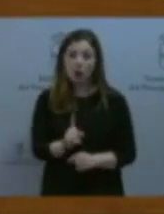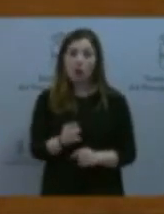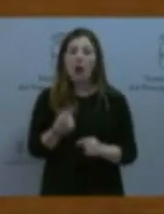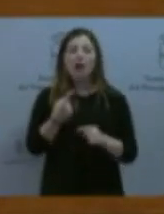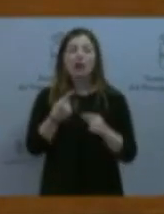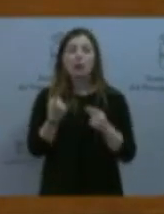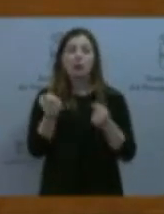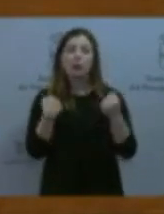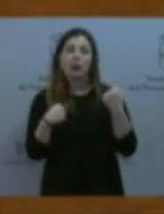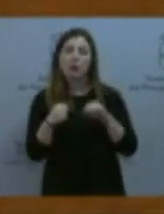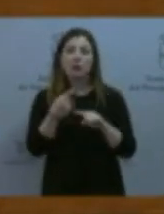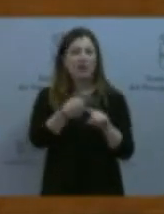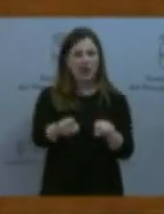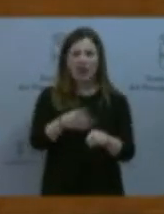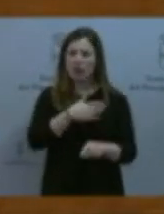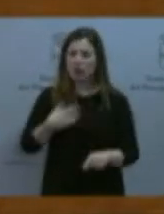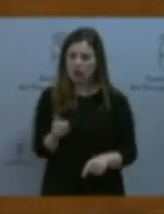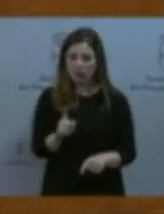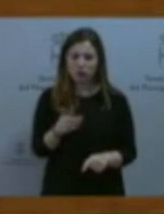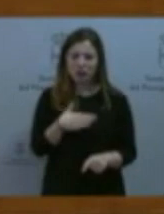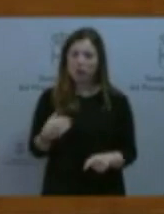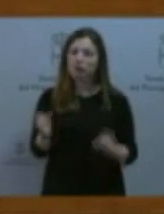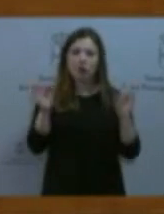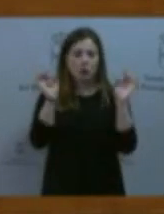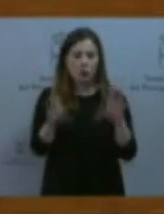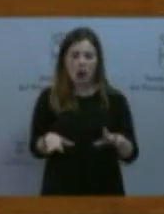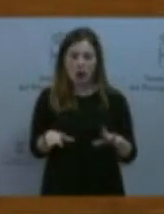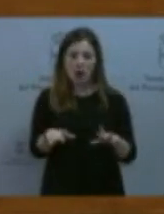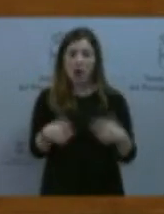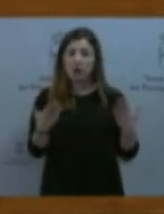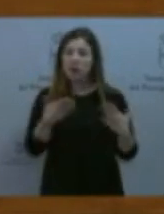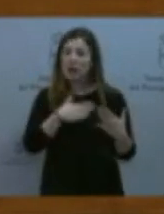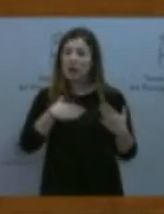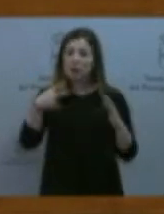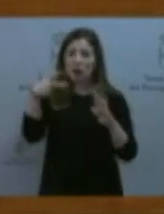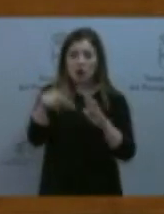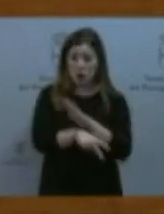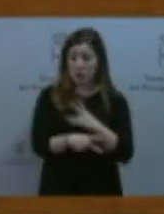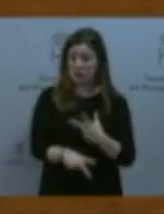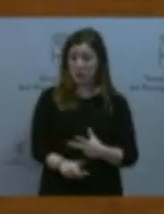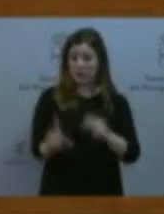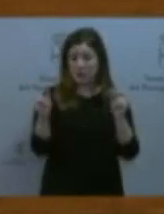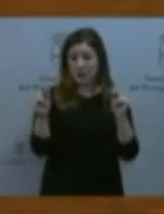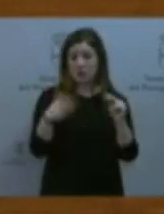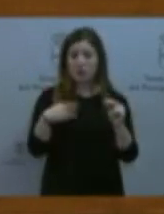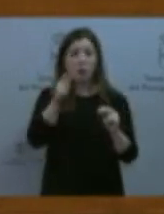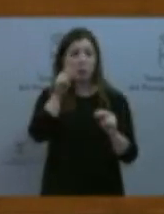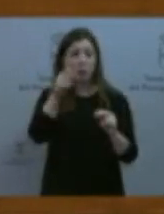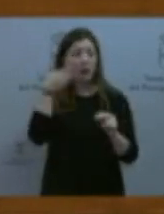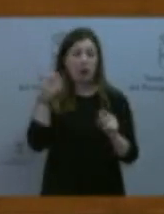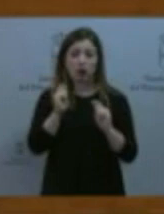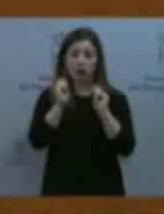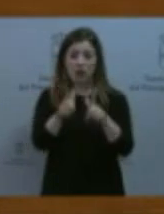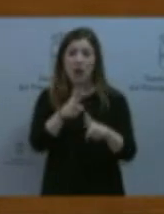Cámara acabar con las normas, insisto, que fijan este tipo de privilegios. Pedimos que nos dejen renunciar. Desde